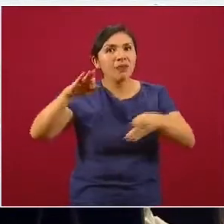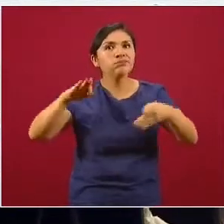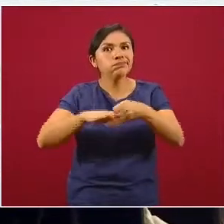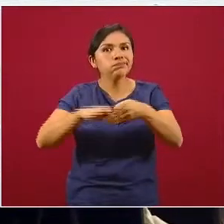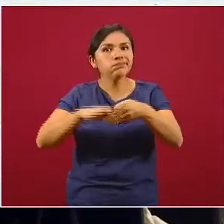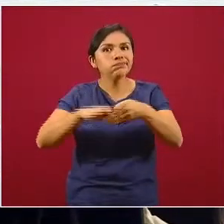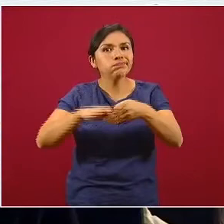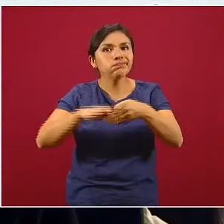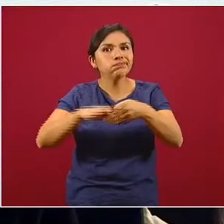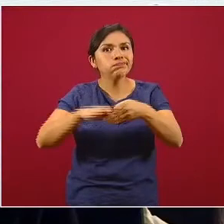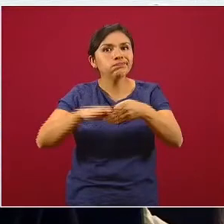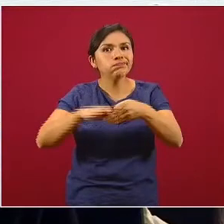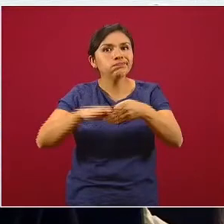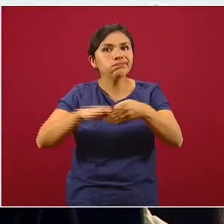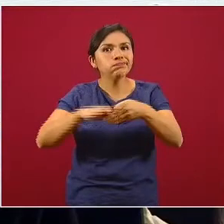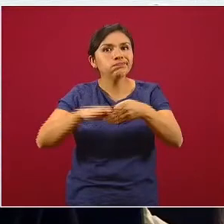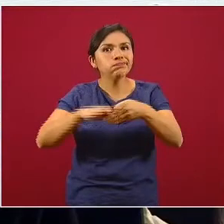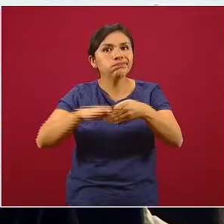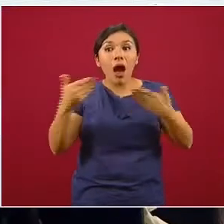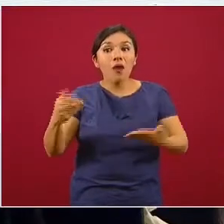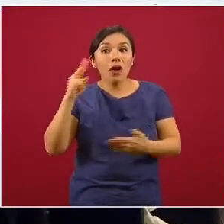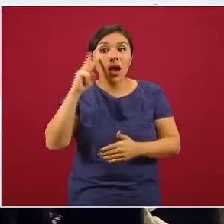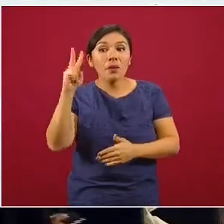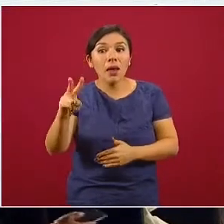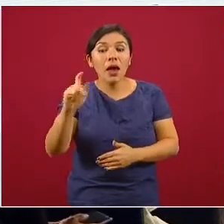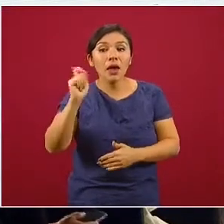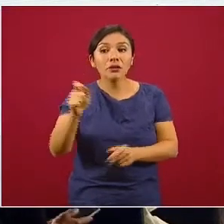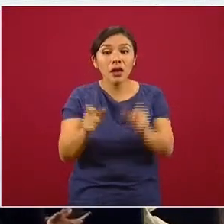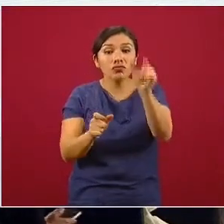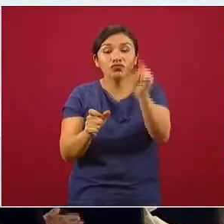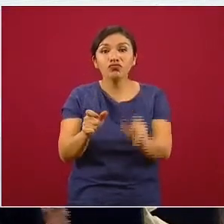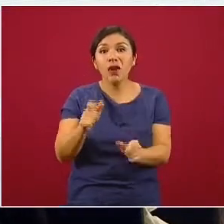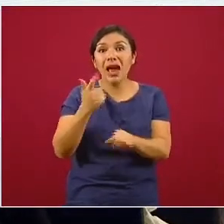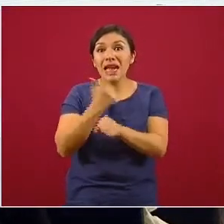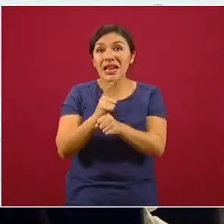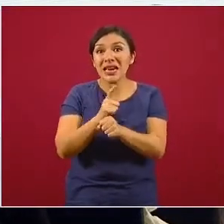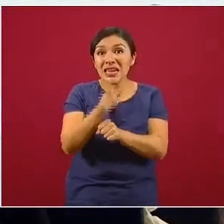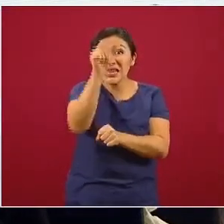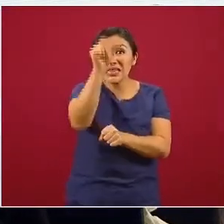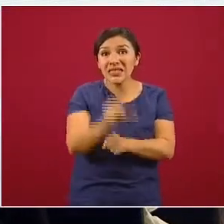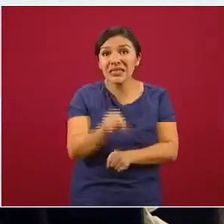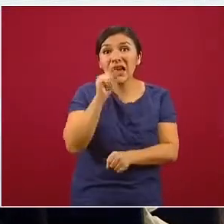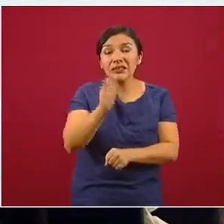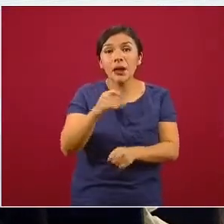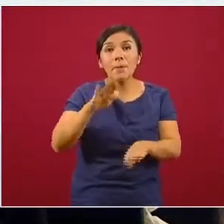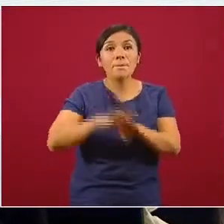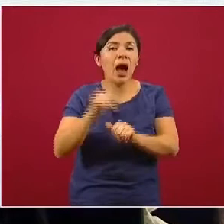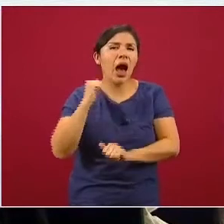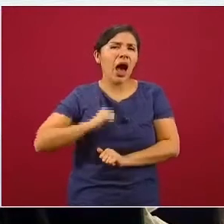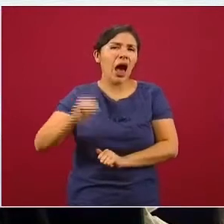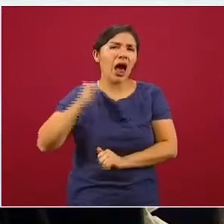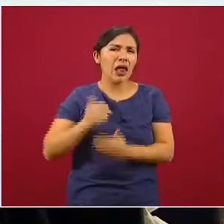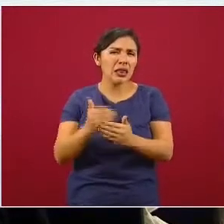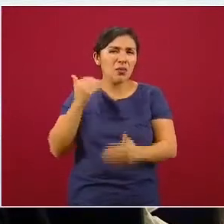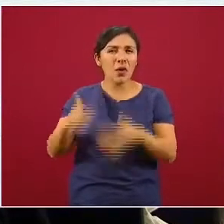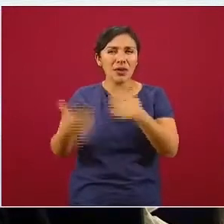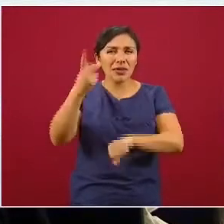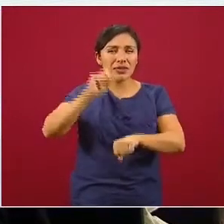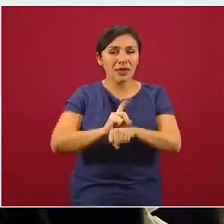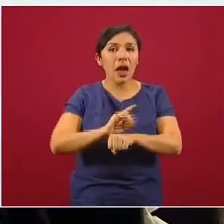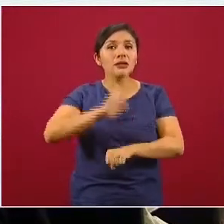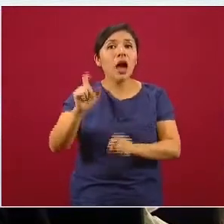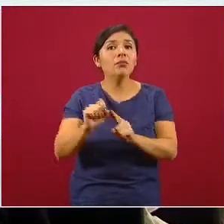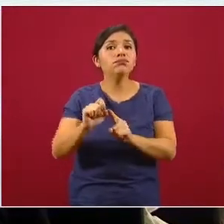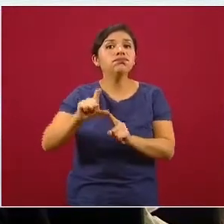de cambio, en donde la columna gris, que representa casos más antiguos, ya empiezan a ser